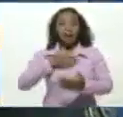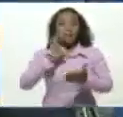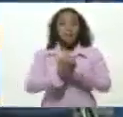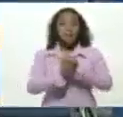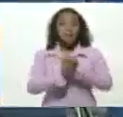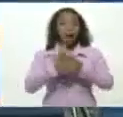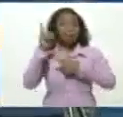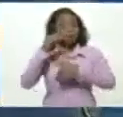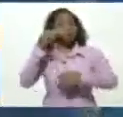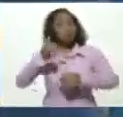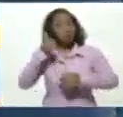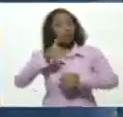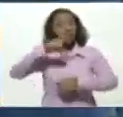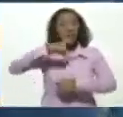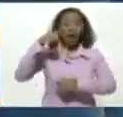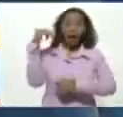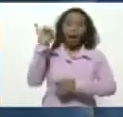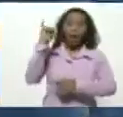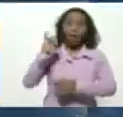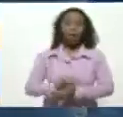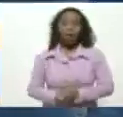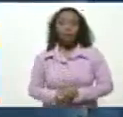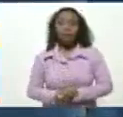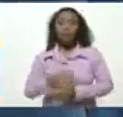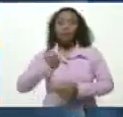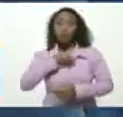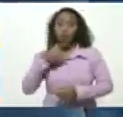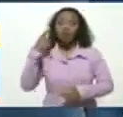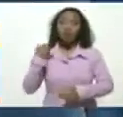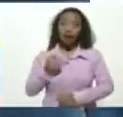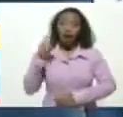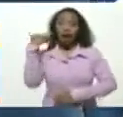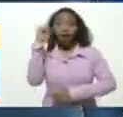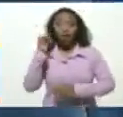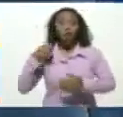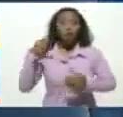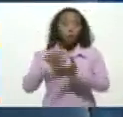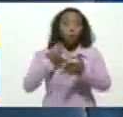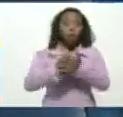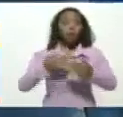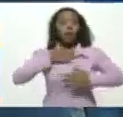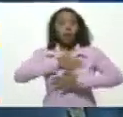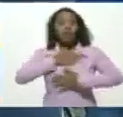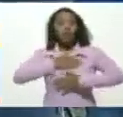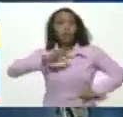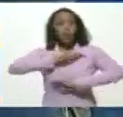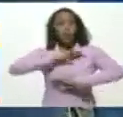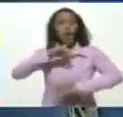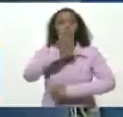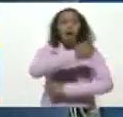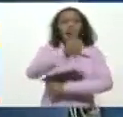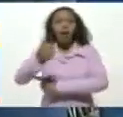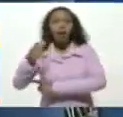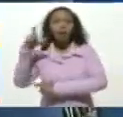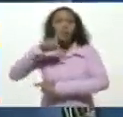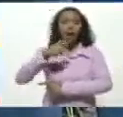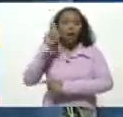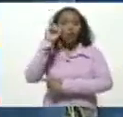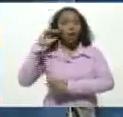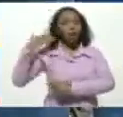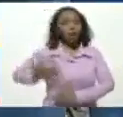Noti Magali, pero todas las necesidades que tienen, tenemos que luchar para satisfacerlas. Sí. De cada necesidad nace un